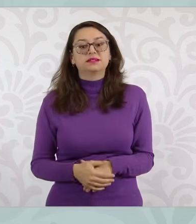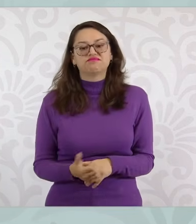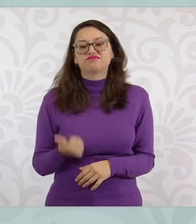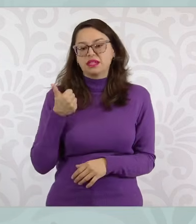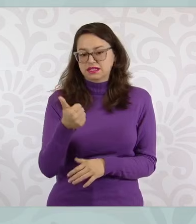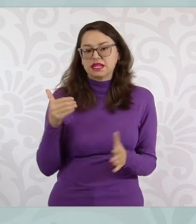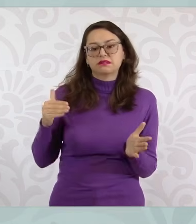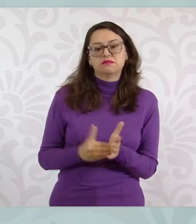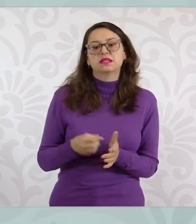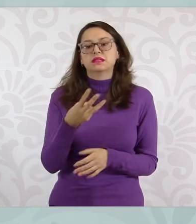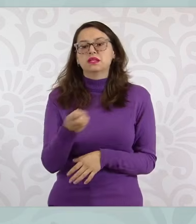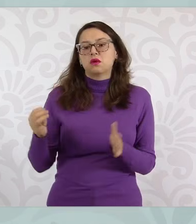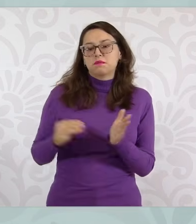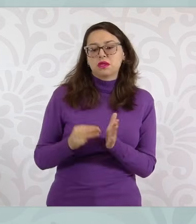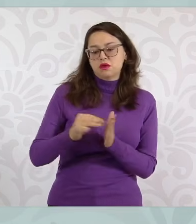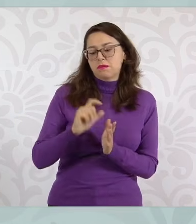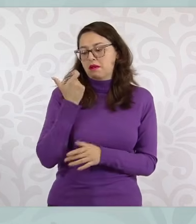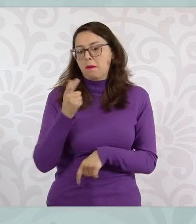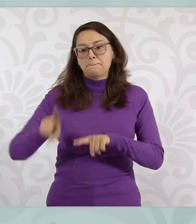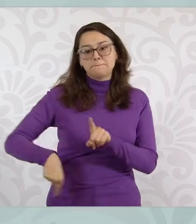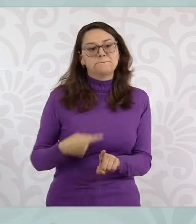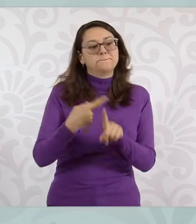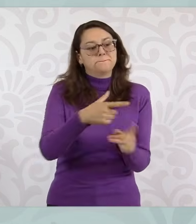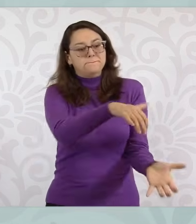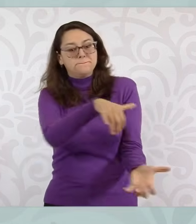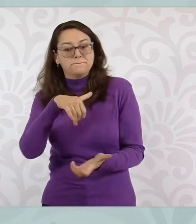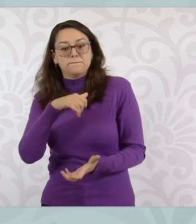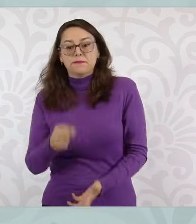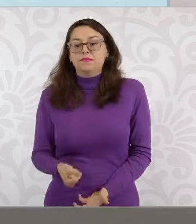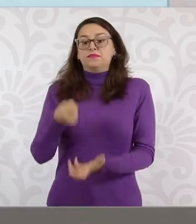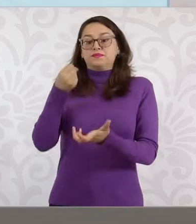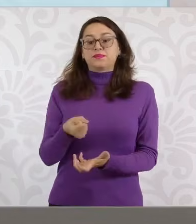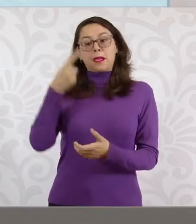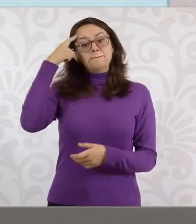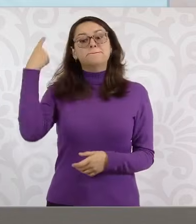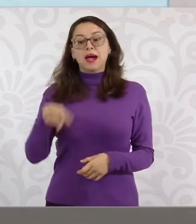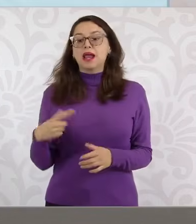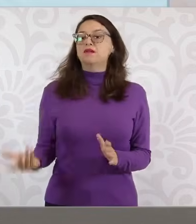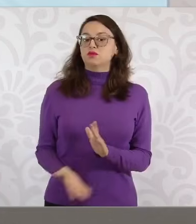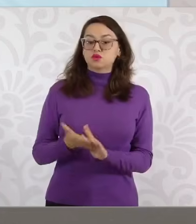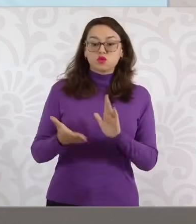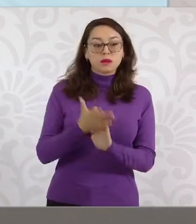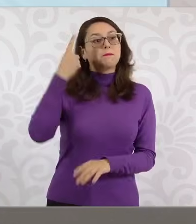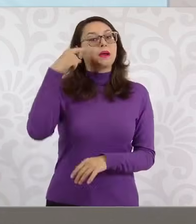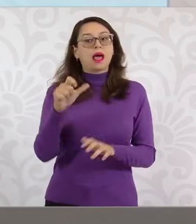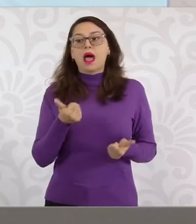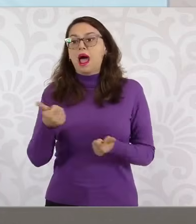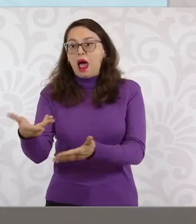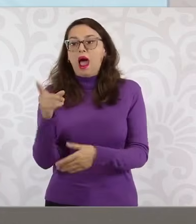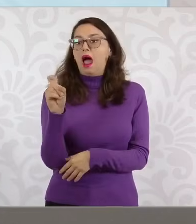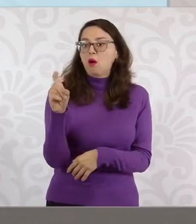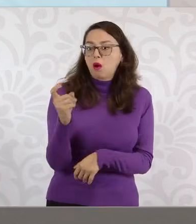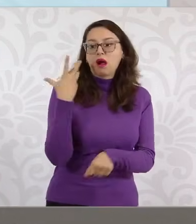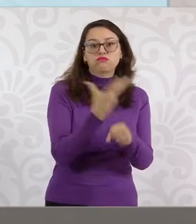esta recaudación. Es muy importante porque estos recursos sirven para realizar obras de agua y también para llevar muchos otros